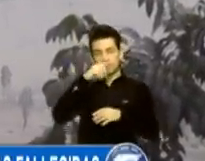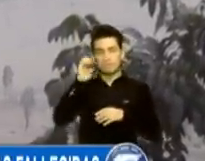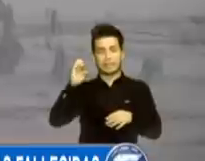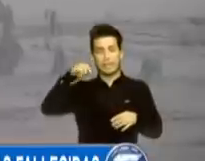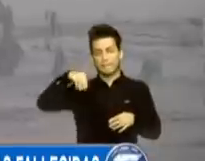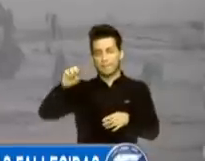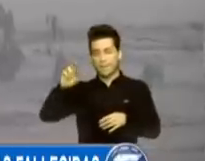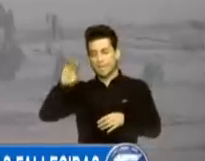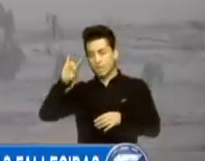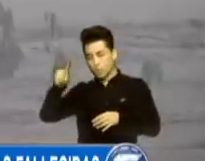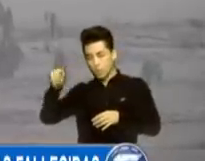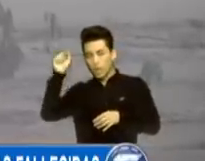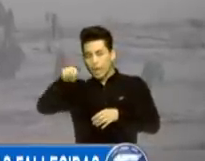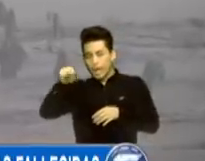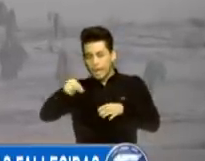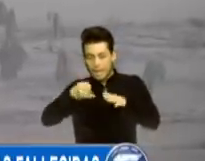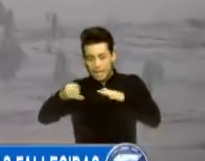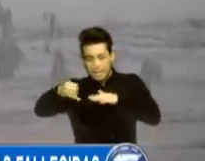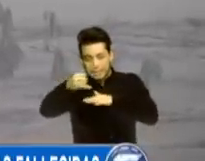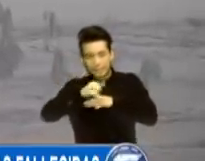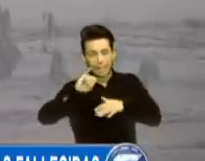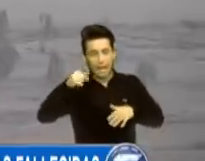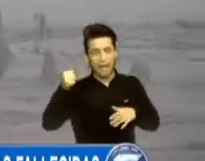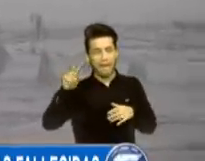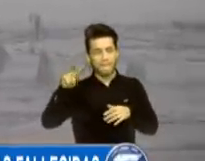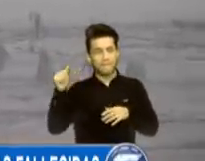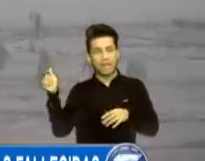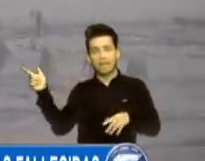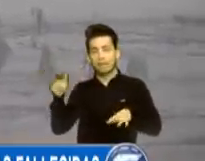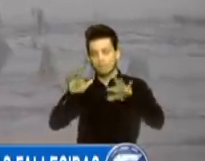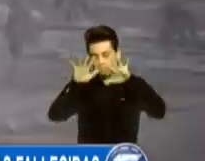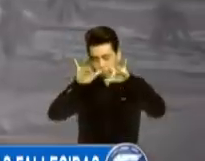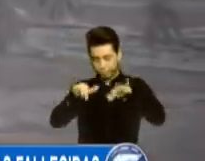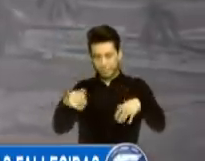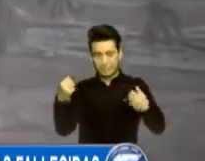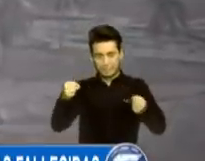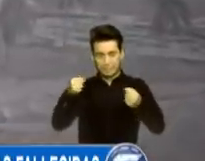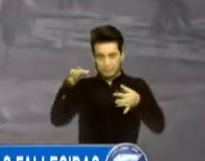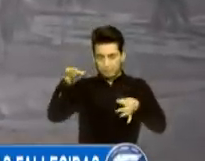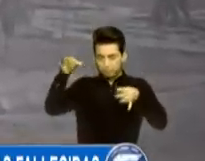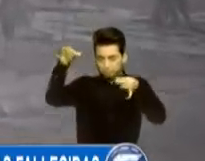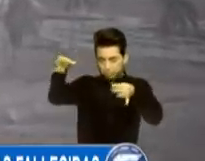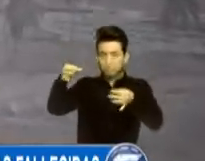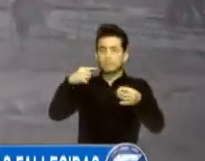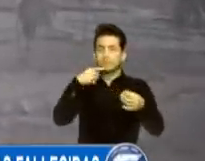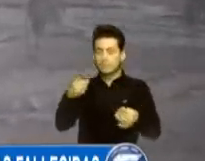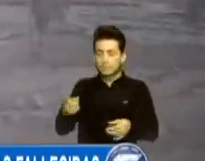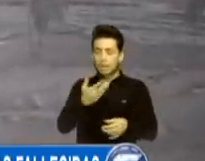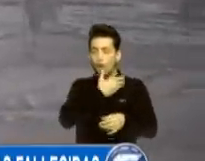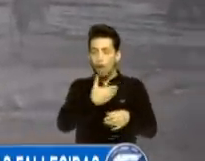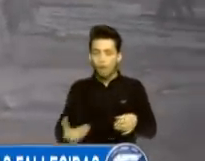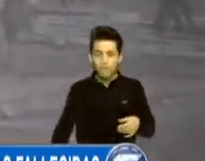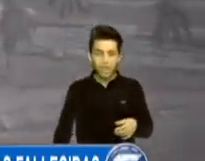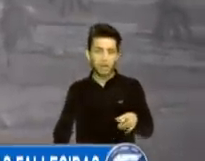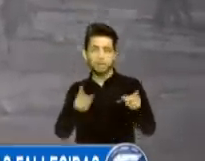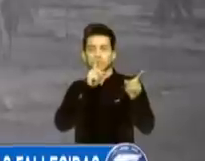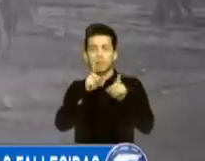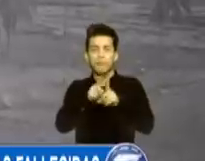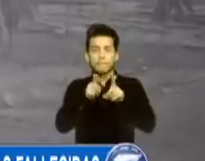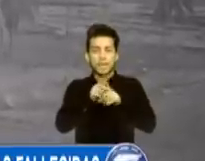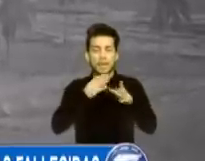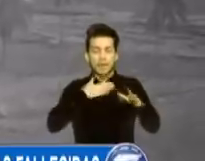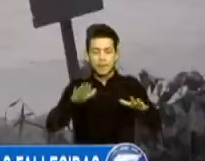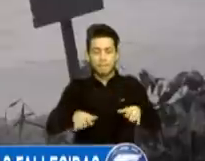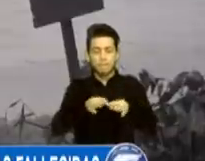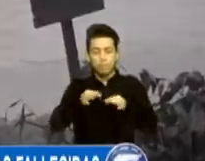Java. En un comunicado oficial, se informó que el gobierno y pueblo de Guatemala hicieron llegar sus condolencias al pueblo